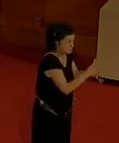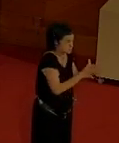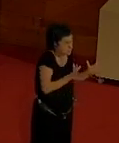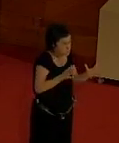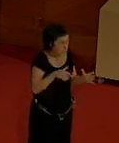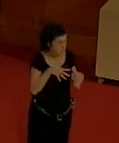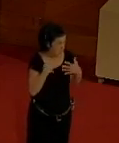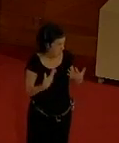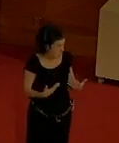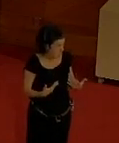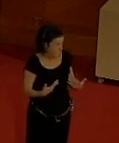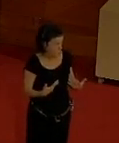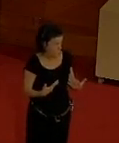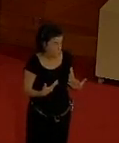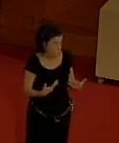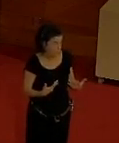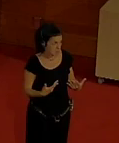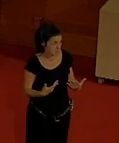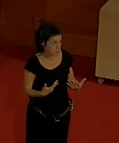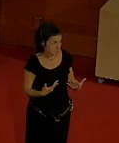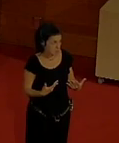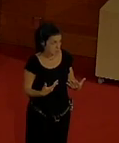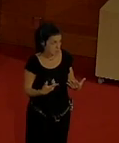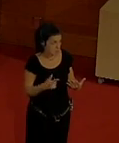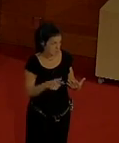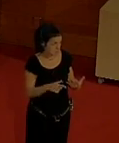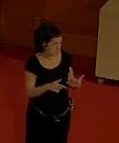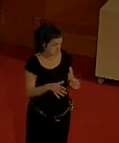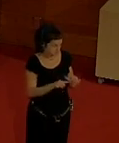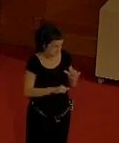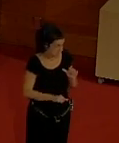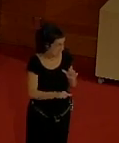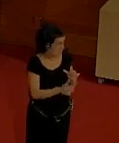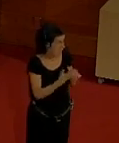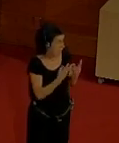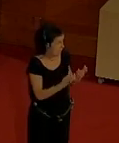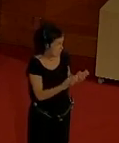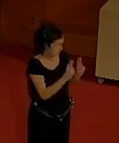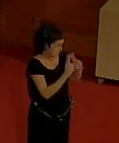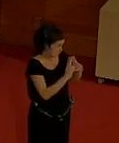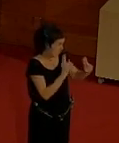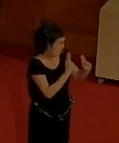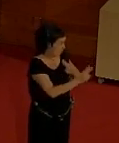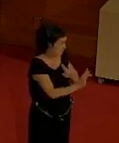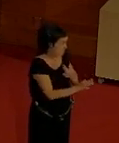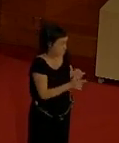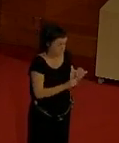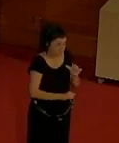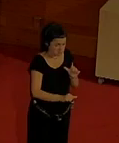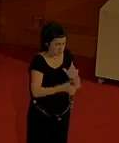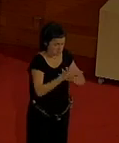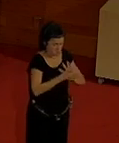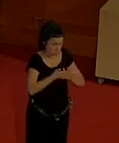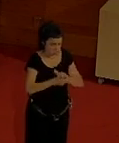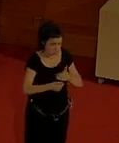imposible poder o sea cualquier cosa que diga a partir de ahí sin haber respondido todavía a esa pregunta sería absolutamente